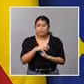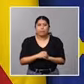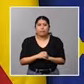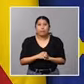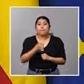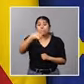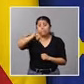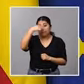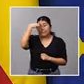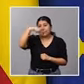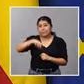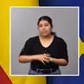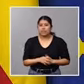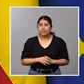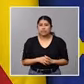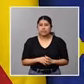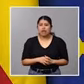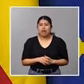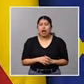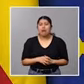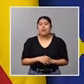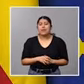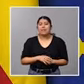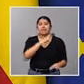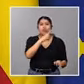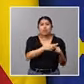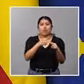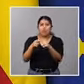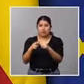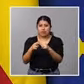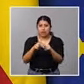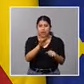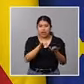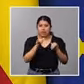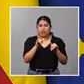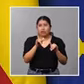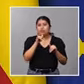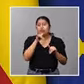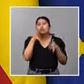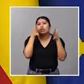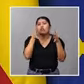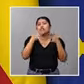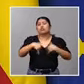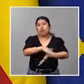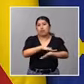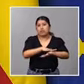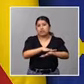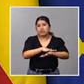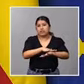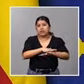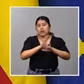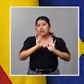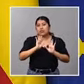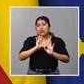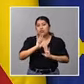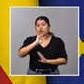conocerán todos ustedes los nombramientos en la reseña del Consejo de del Consejo de ministros pero como esta es